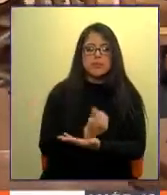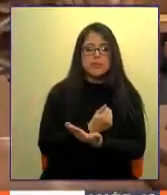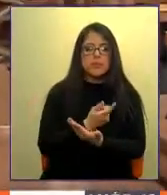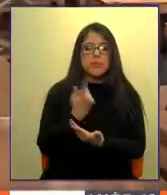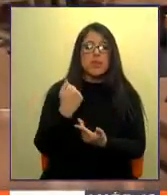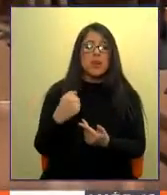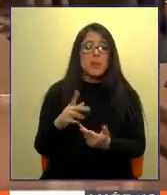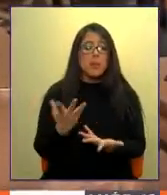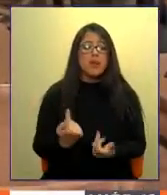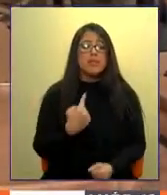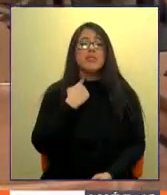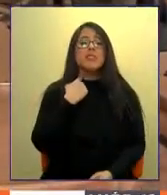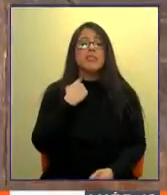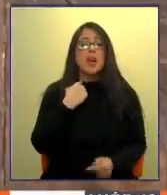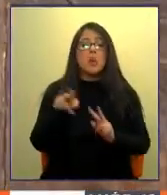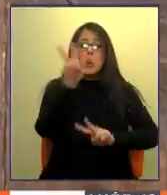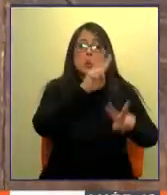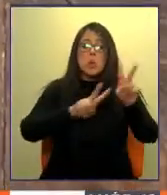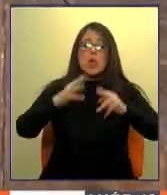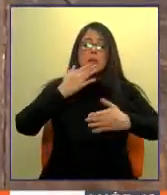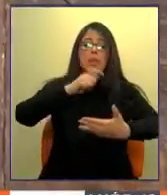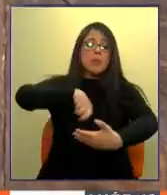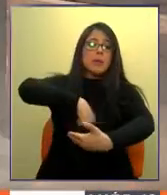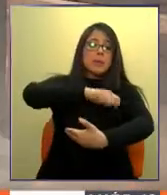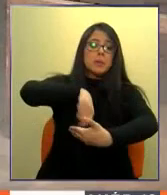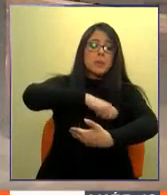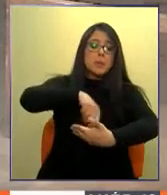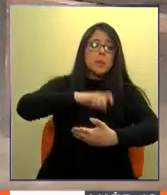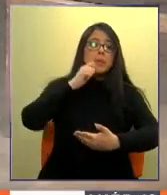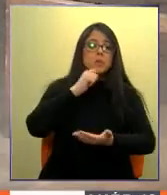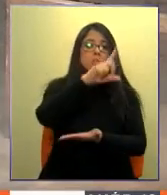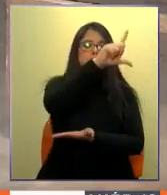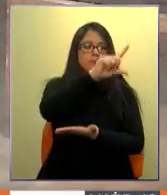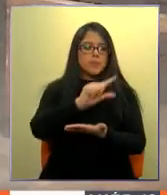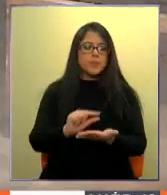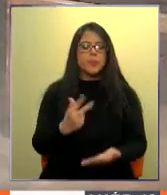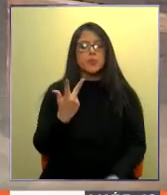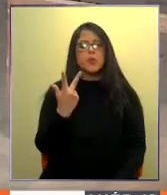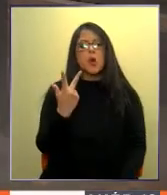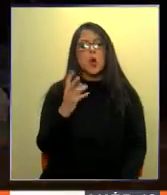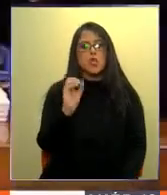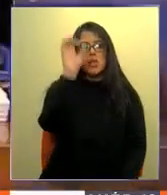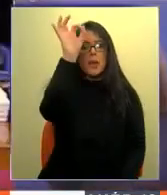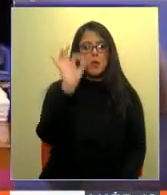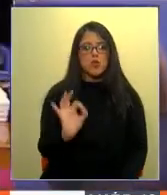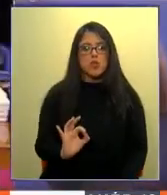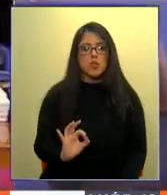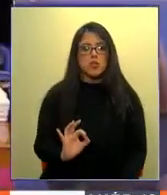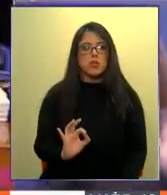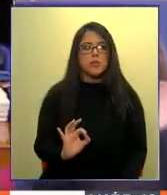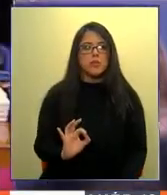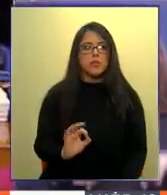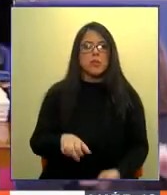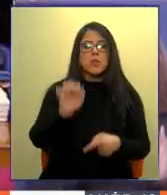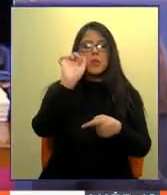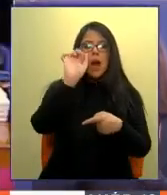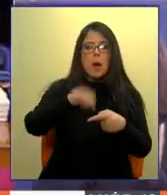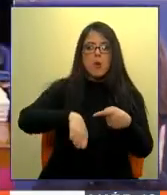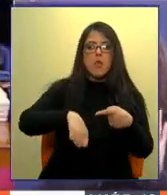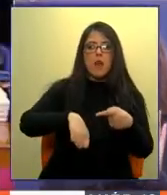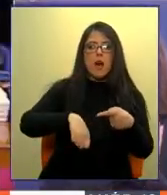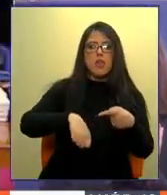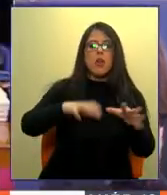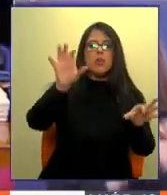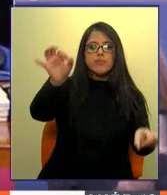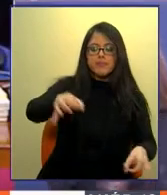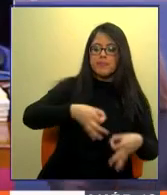más golpeados, como turismo y gastronomía, la caída ha sido hasta de un 80%. Aprobado y despachado el